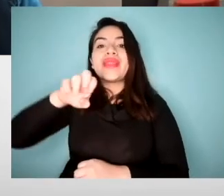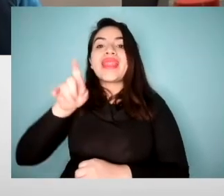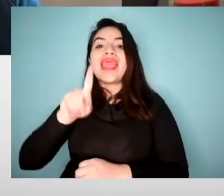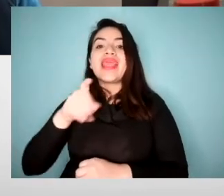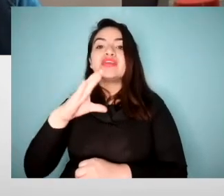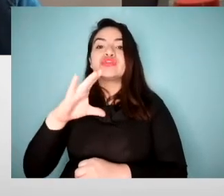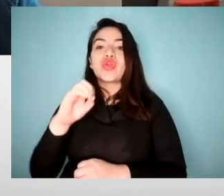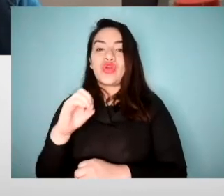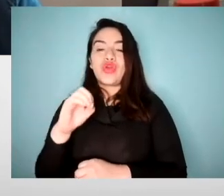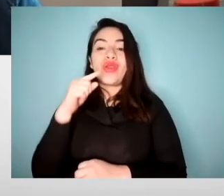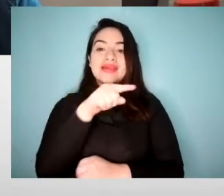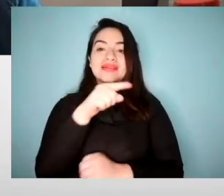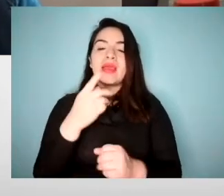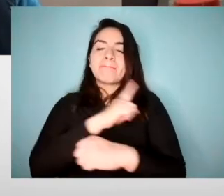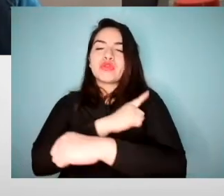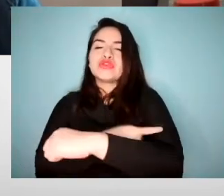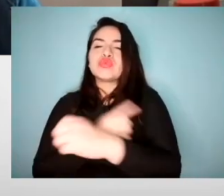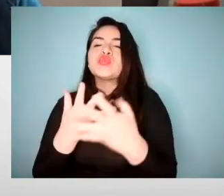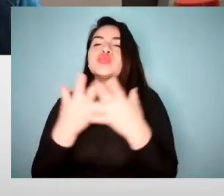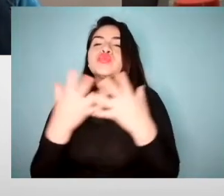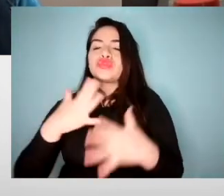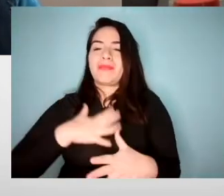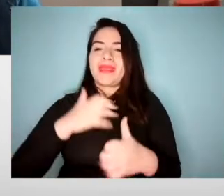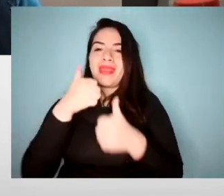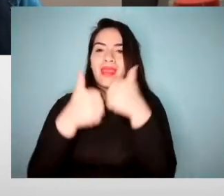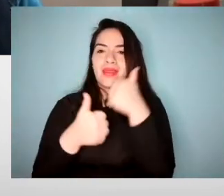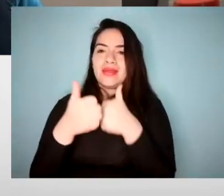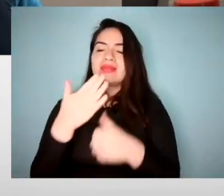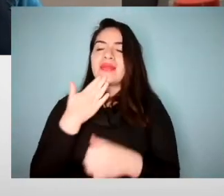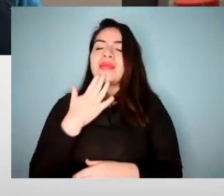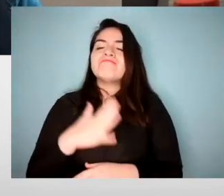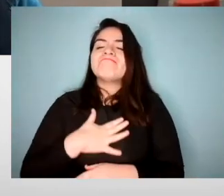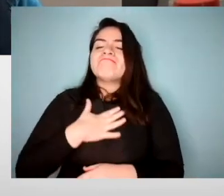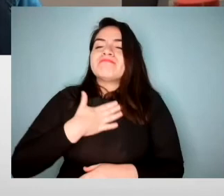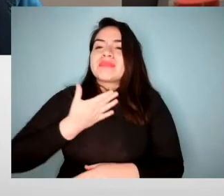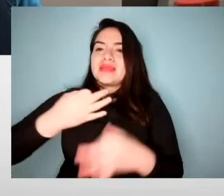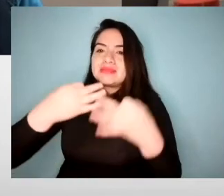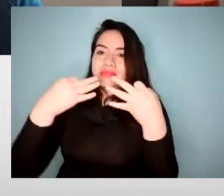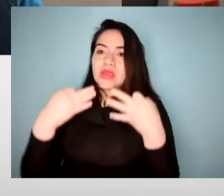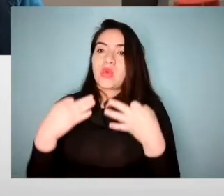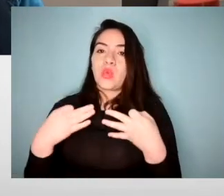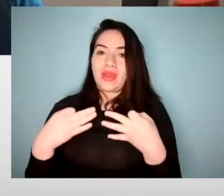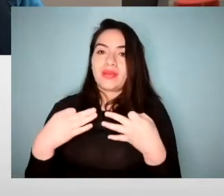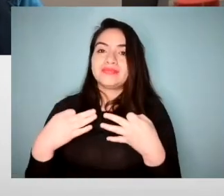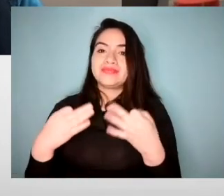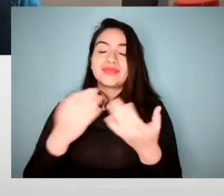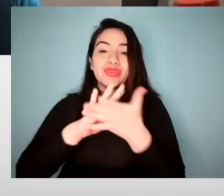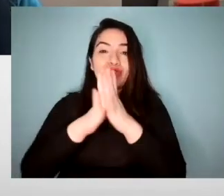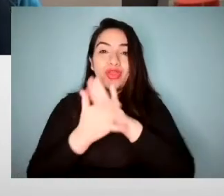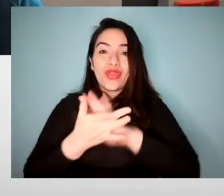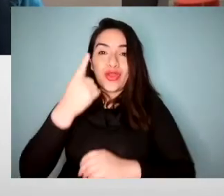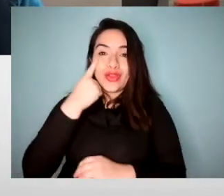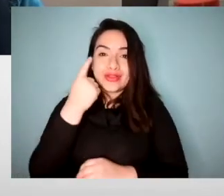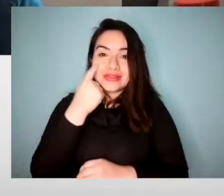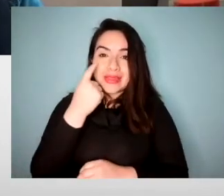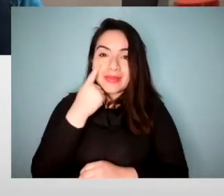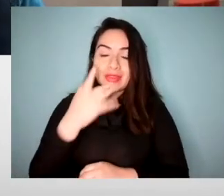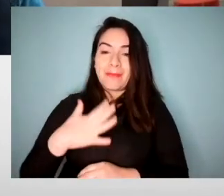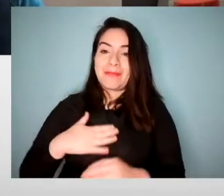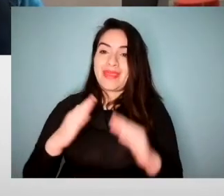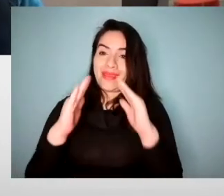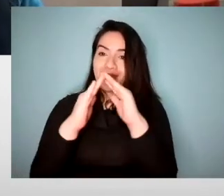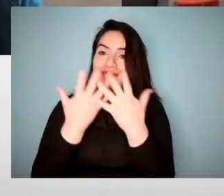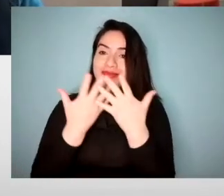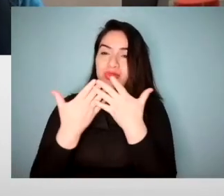también potenció un montón mi carrera y también me hizo sentir segura que a lo mejor todos los conocimientos que había adquirido en mi casa de estudio, en la Universidad